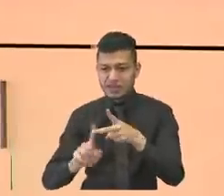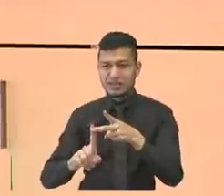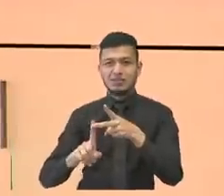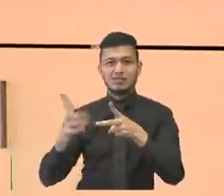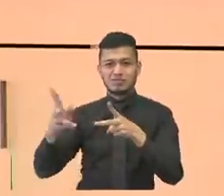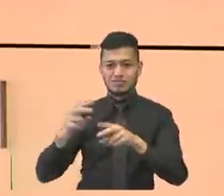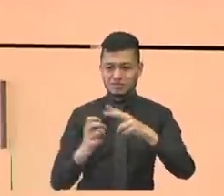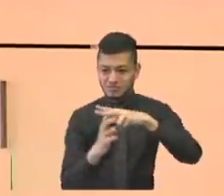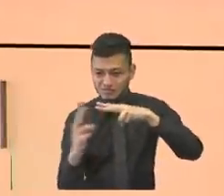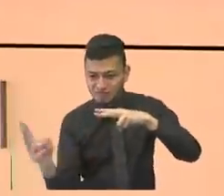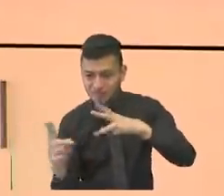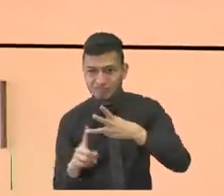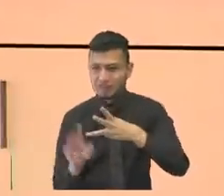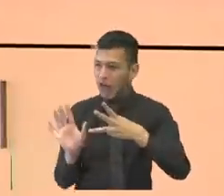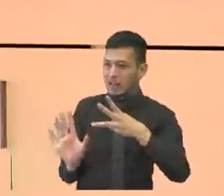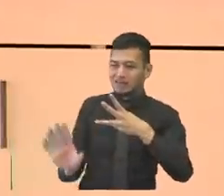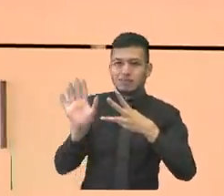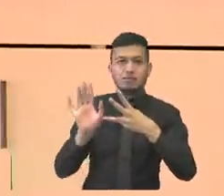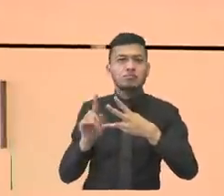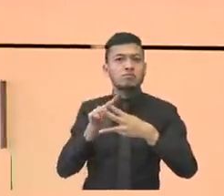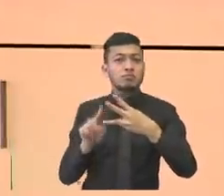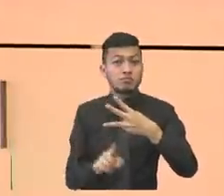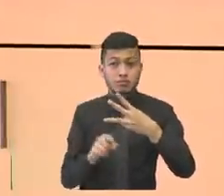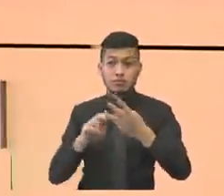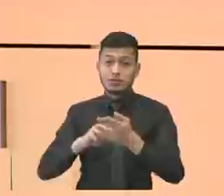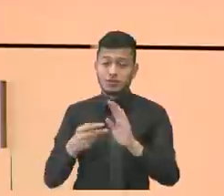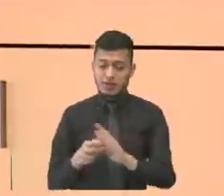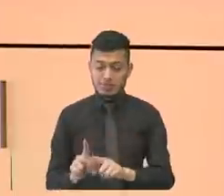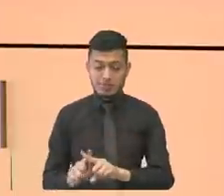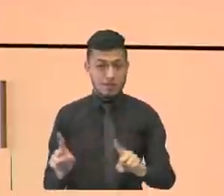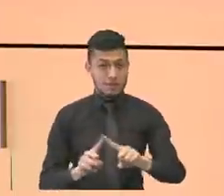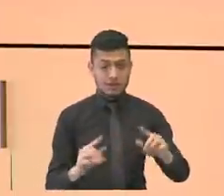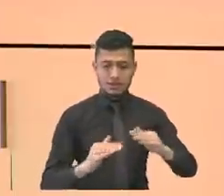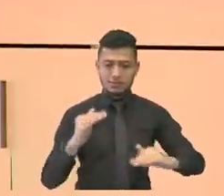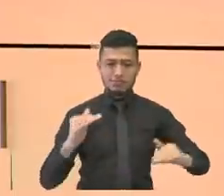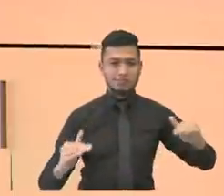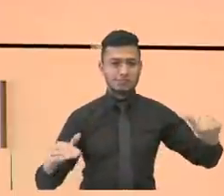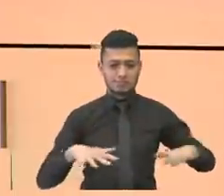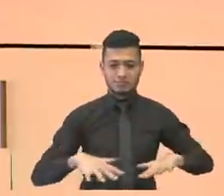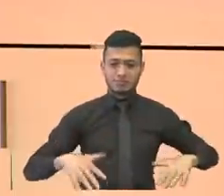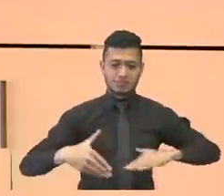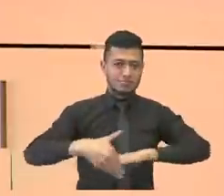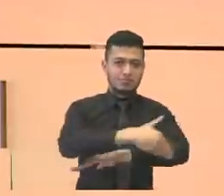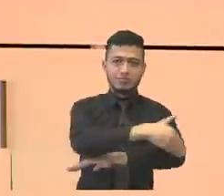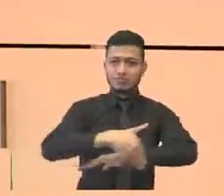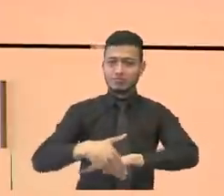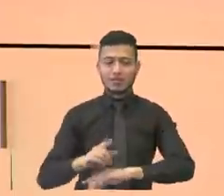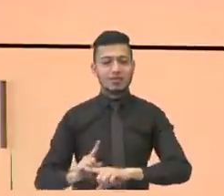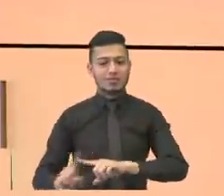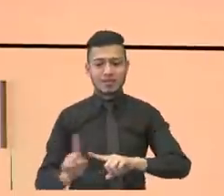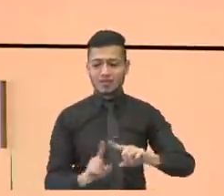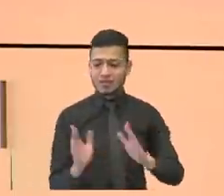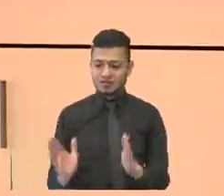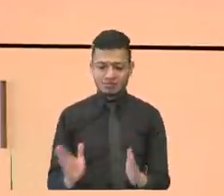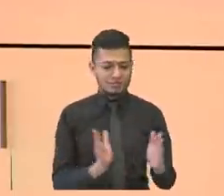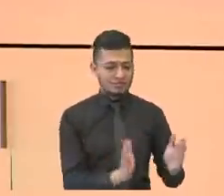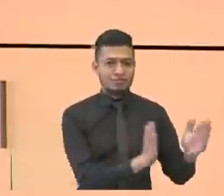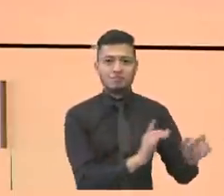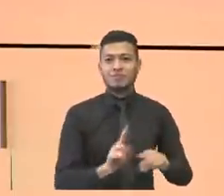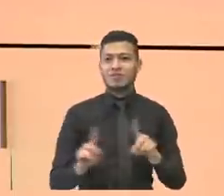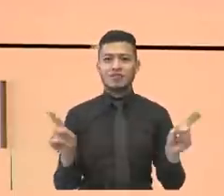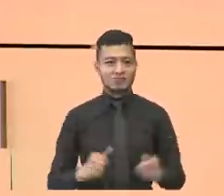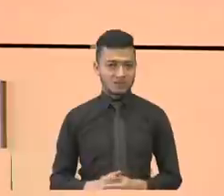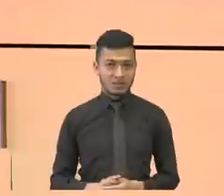de la séptima en diferentes tramos. Y tal vez el principal cambio conceptual, aparte de lo verde y